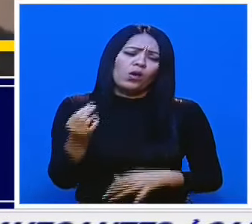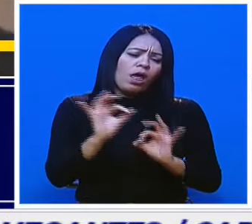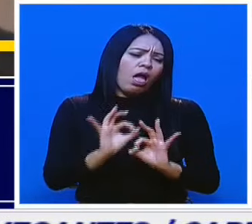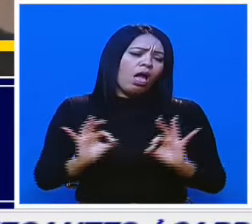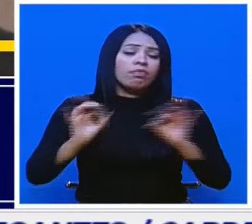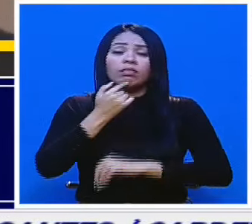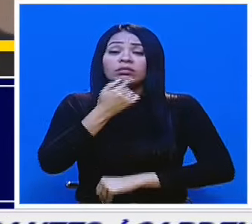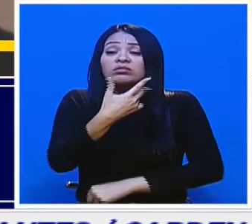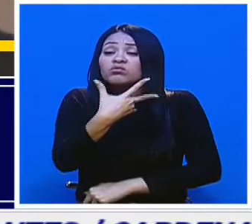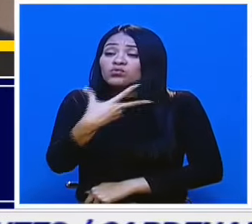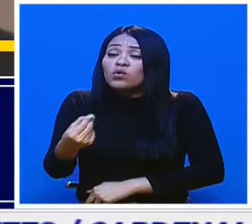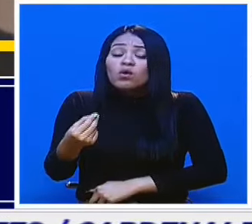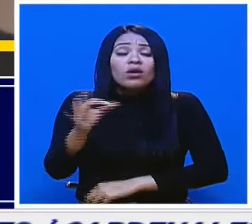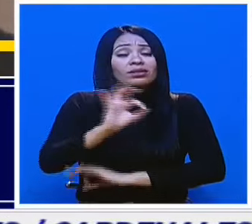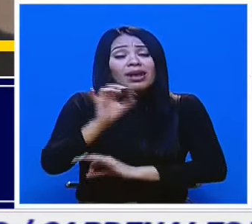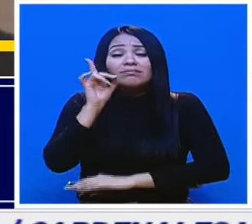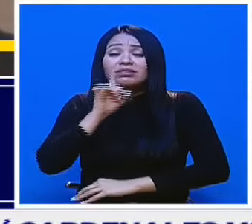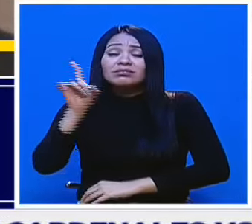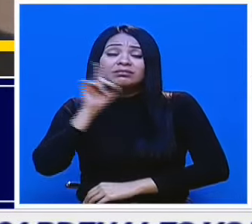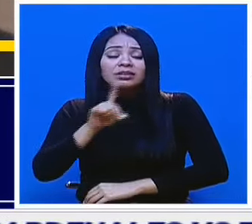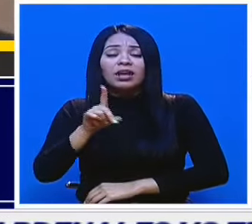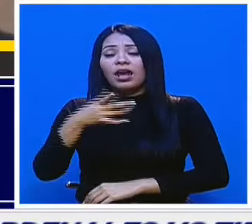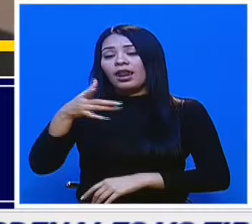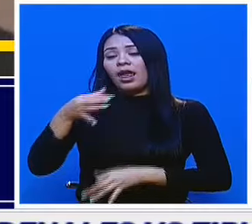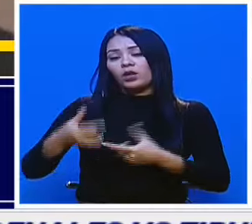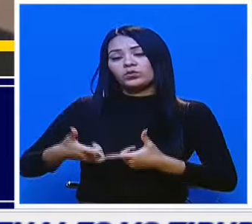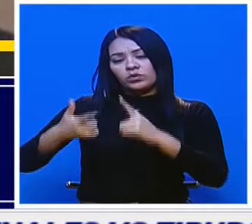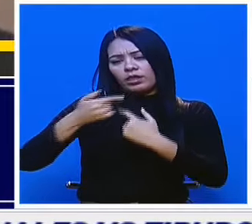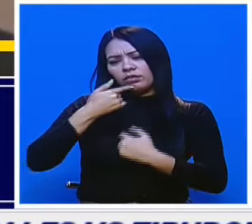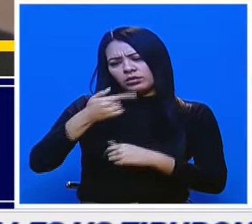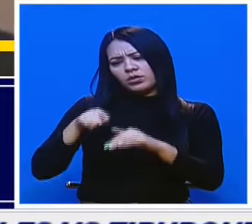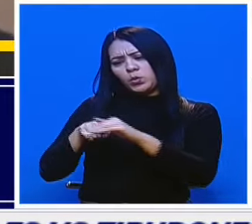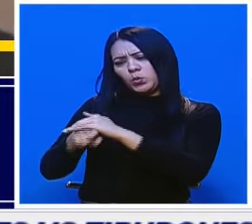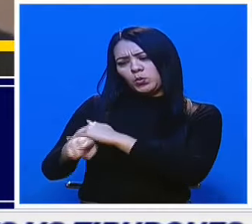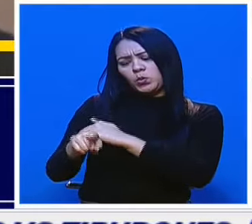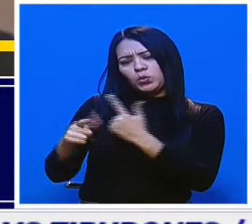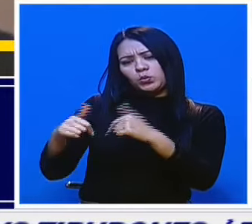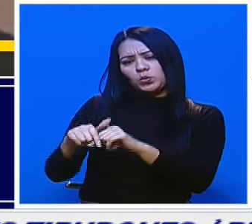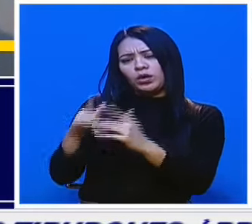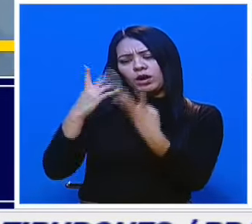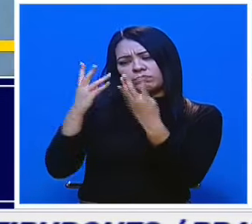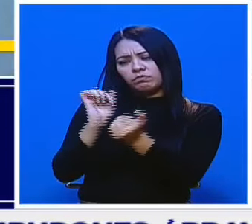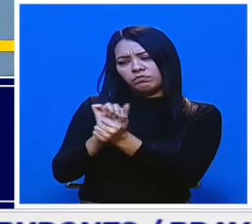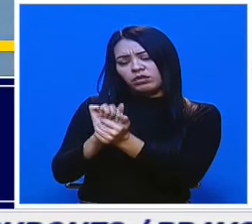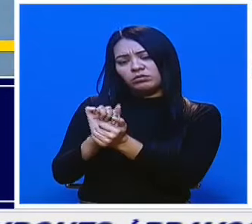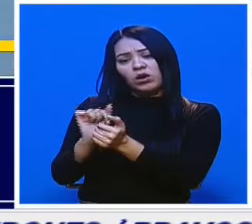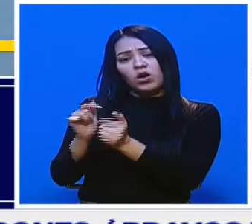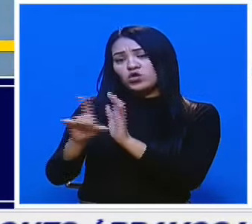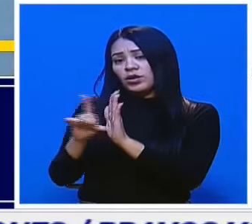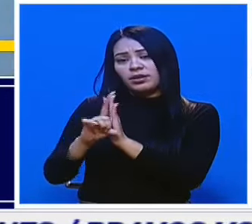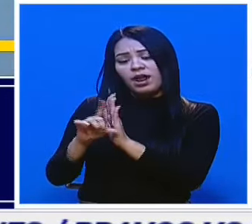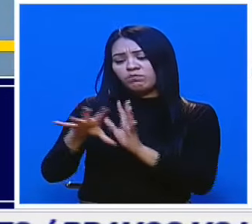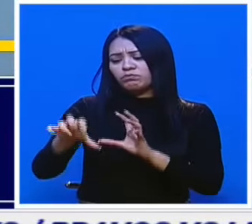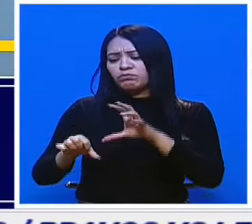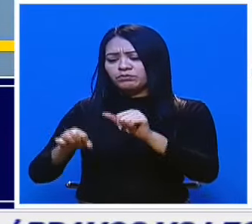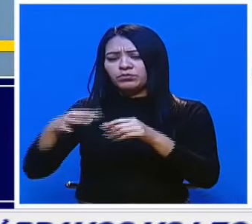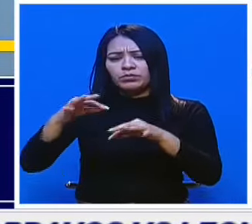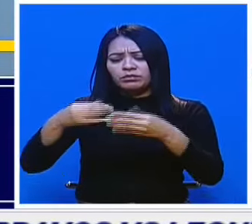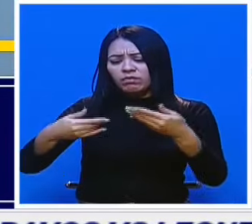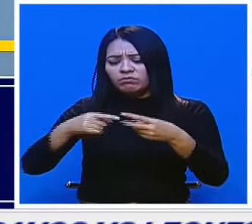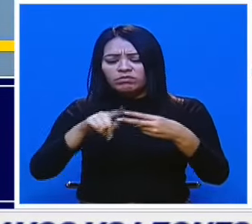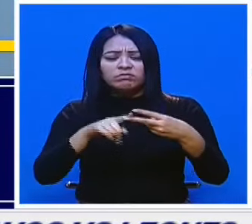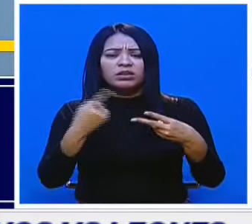incluso denunciaron que las autoridades federales allanaron ilegalmente la celda del rapero y de comenzaron materiales con